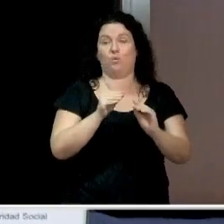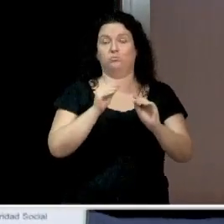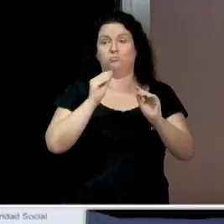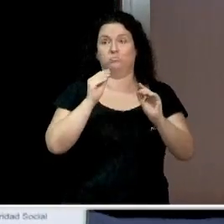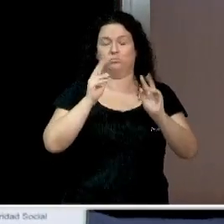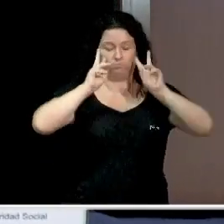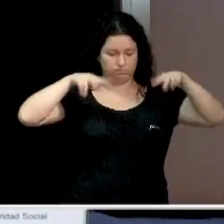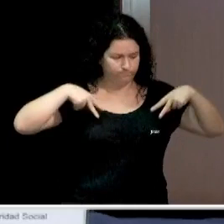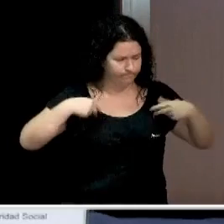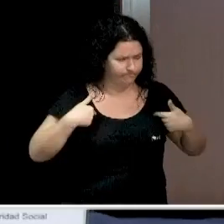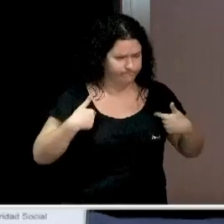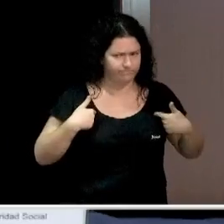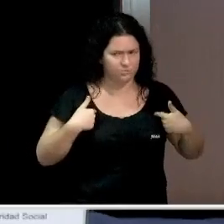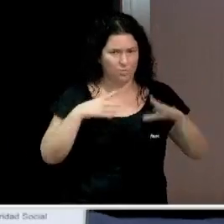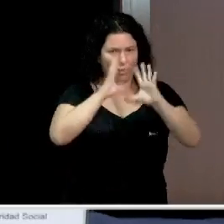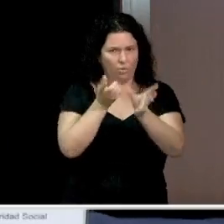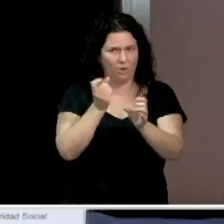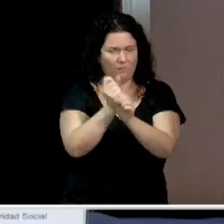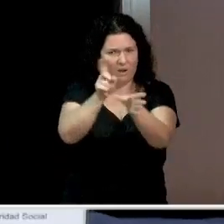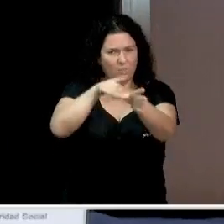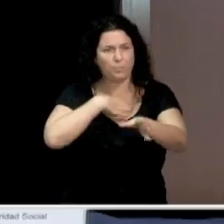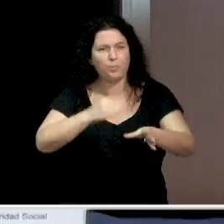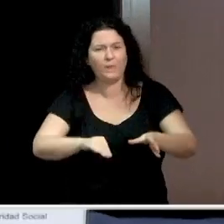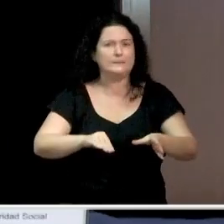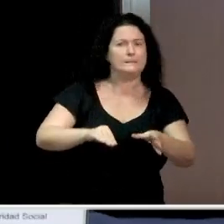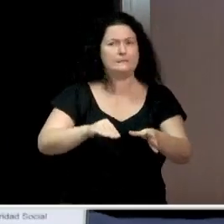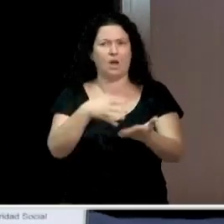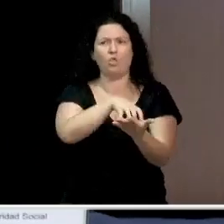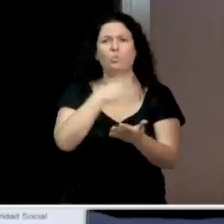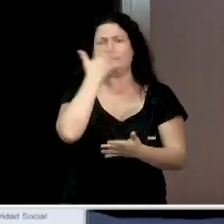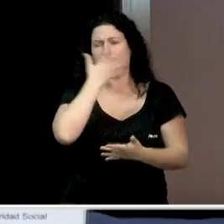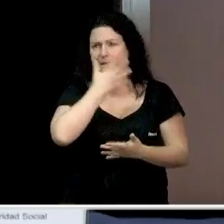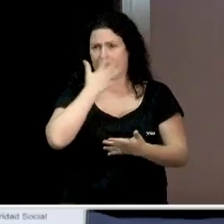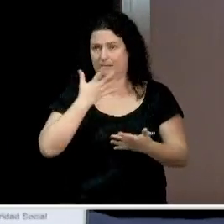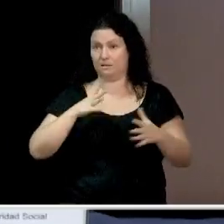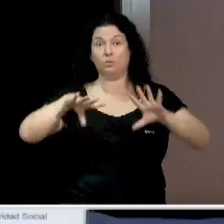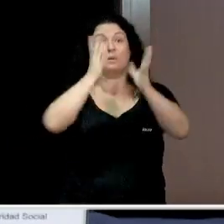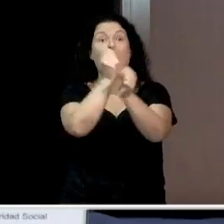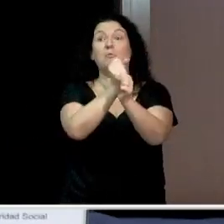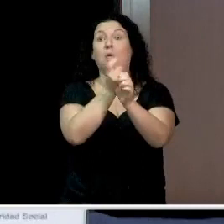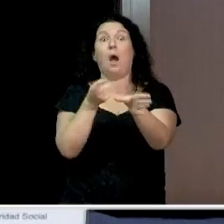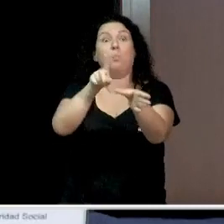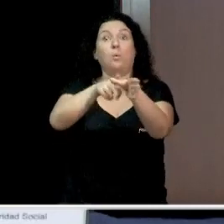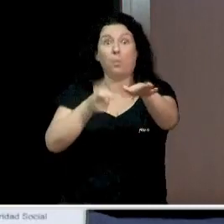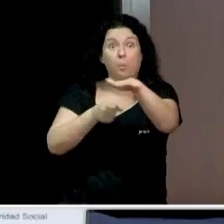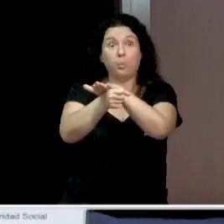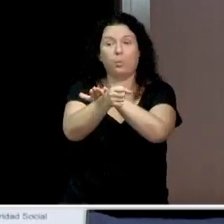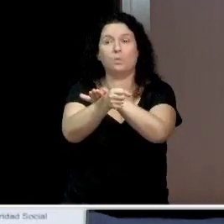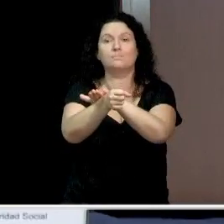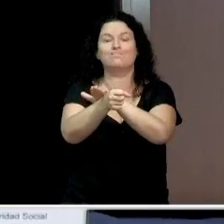escasas posibilidades de integración laboral. Y que, además, cuando tienen la suerte de integrarse en el mercado de trabajo, se integran